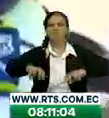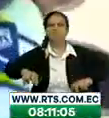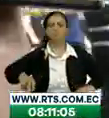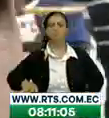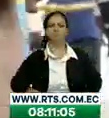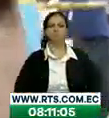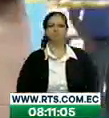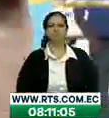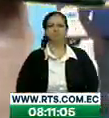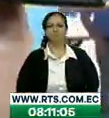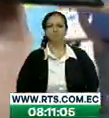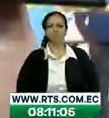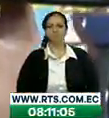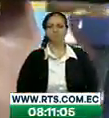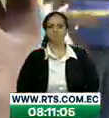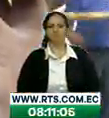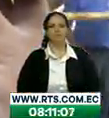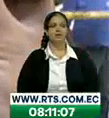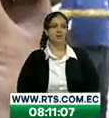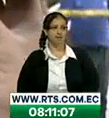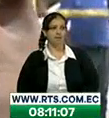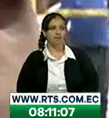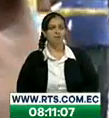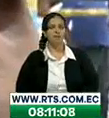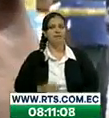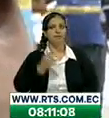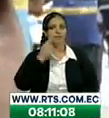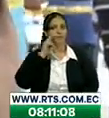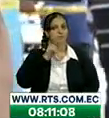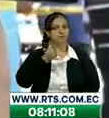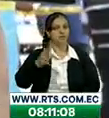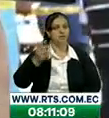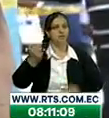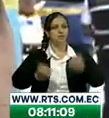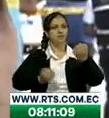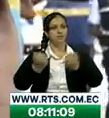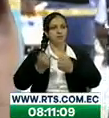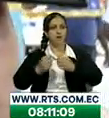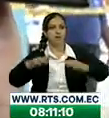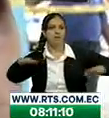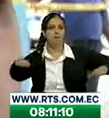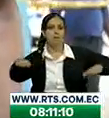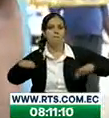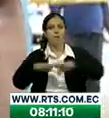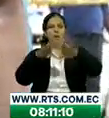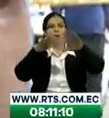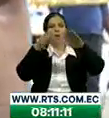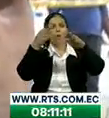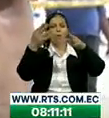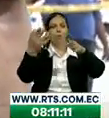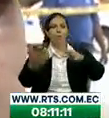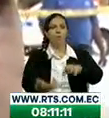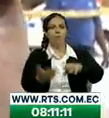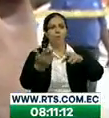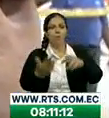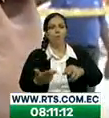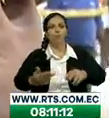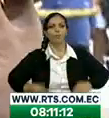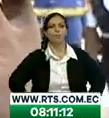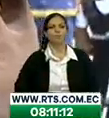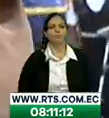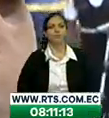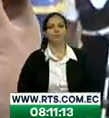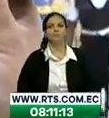sitio. Al momento tenemos lo que es con topología del centro de tránsito, choque lateral perpendicular, envolcamiento, dando